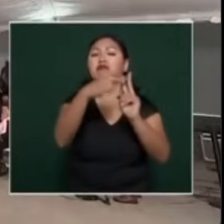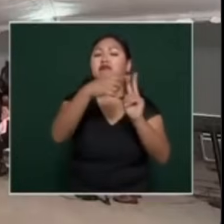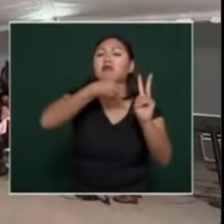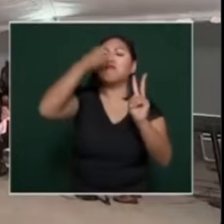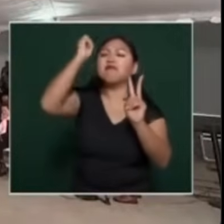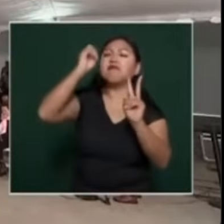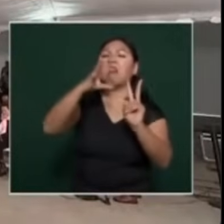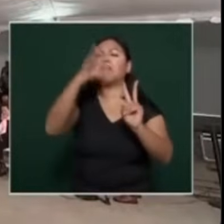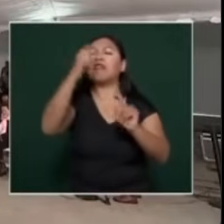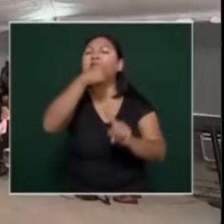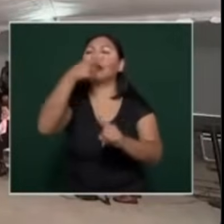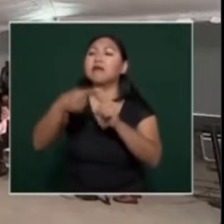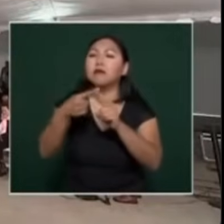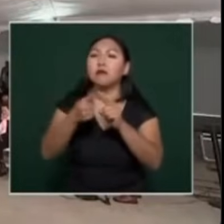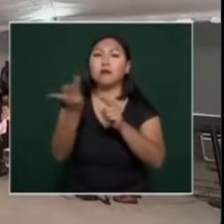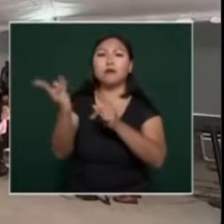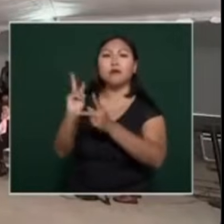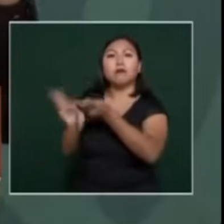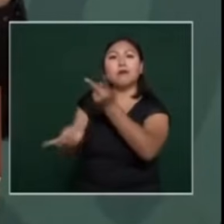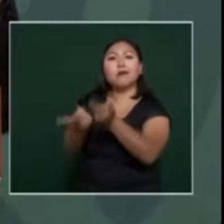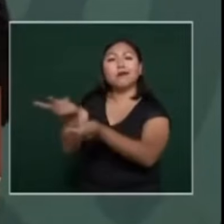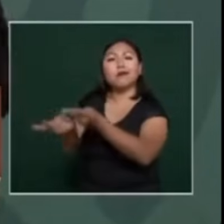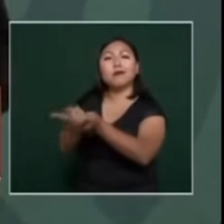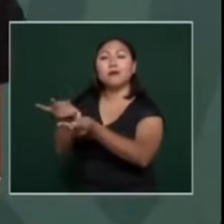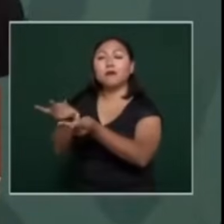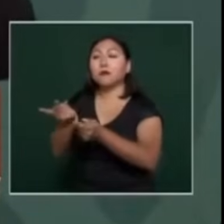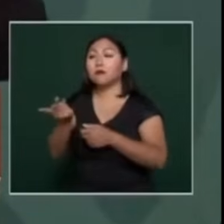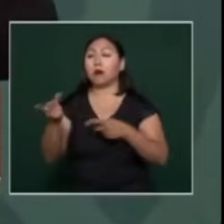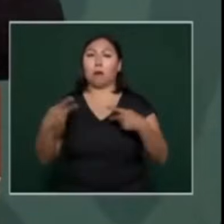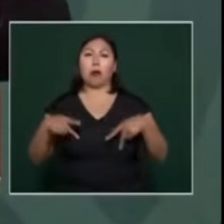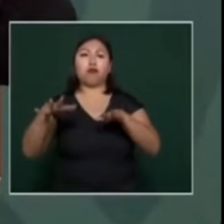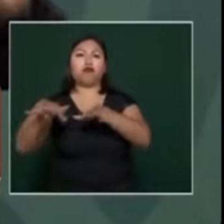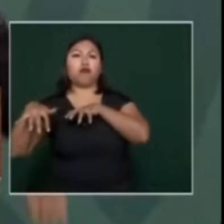México, por paridad de género, va una mujer.